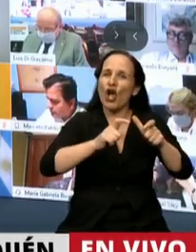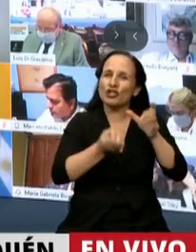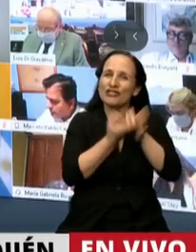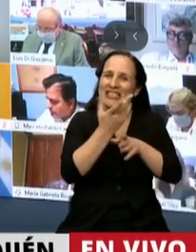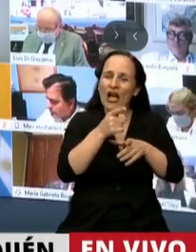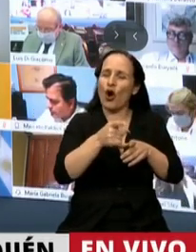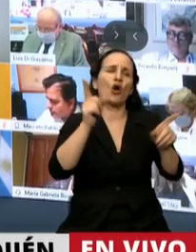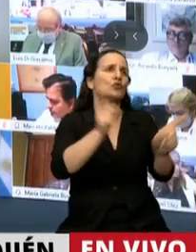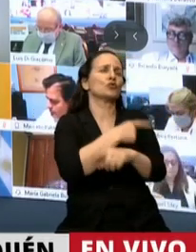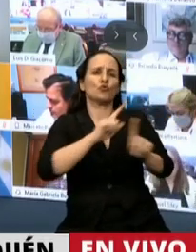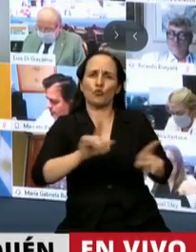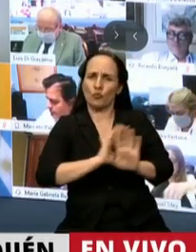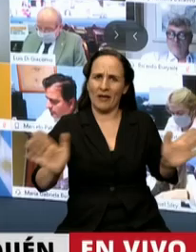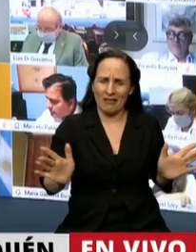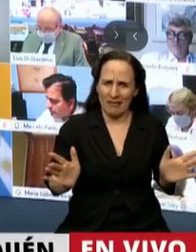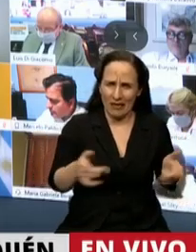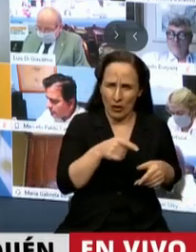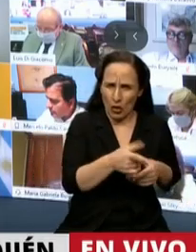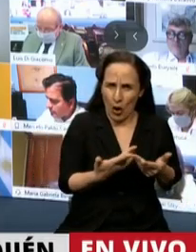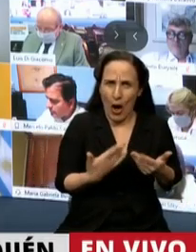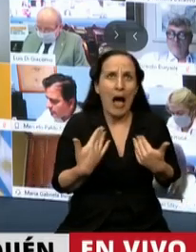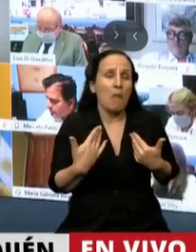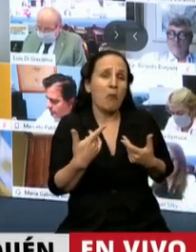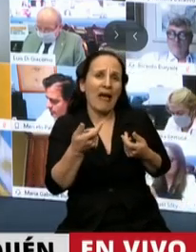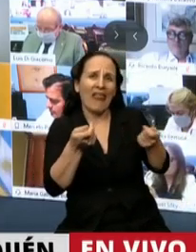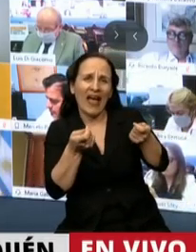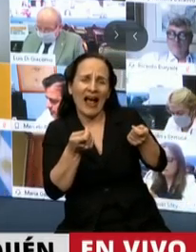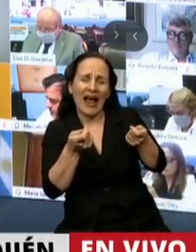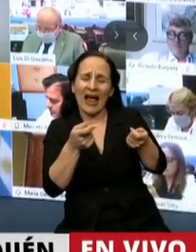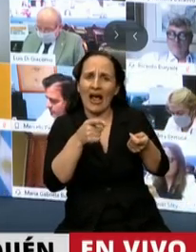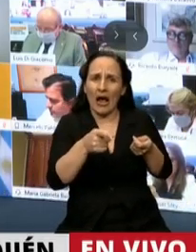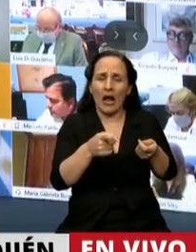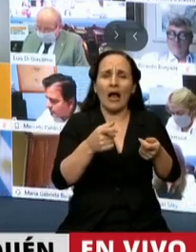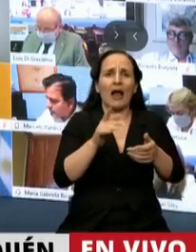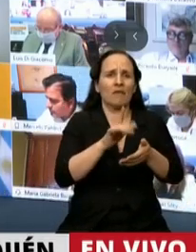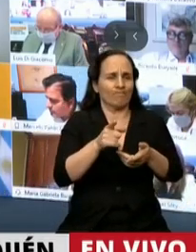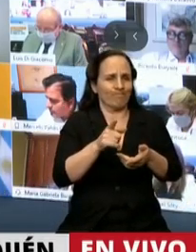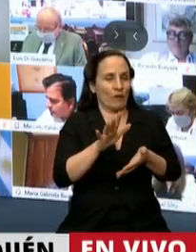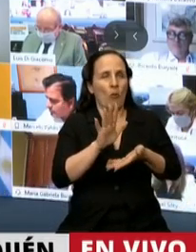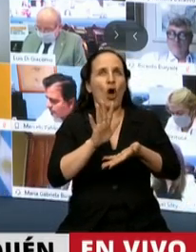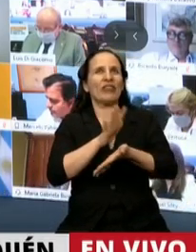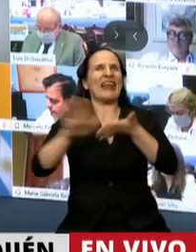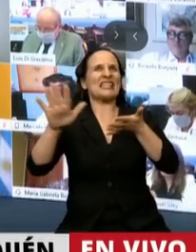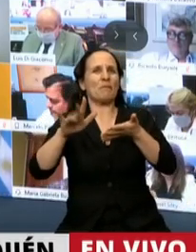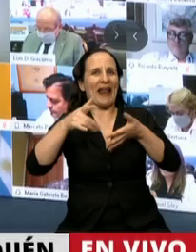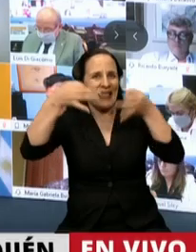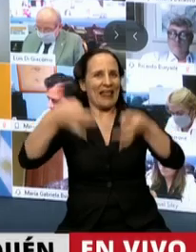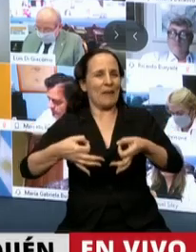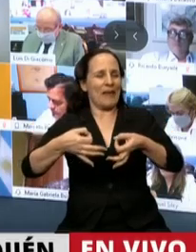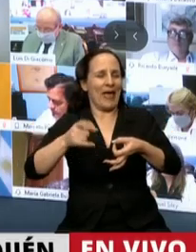Consultivo, posibilitando de esta manera posibles manejos arbitrarios y no transparentes por parte de la autoridad de